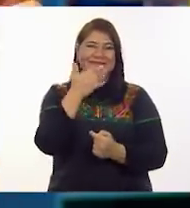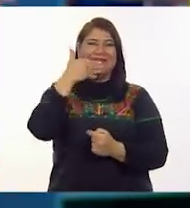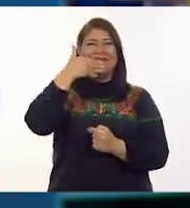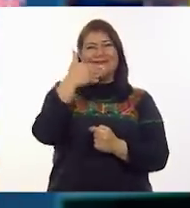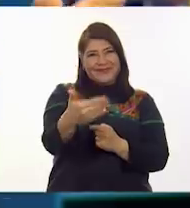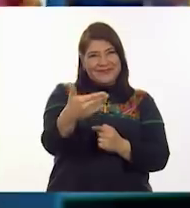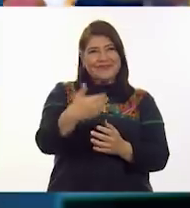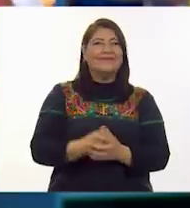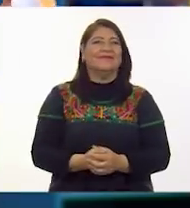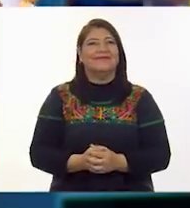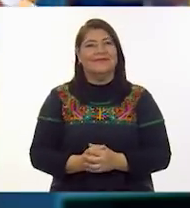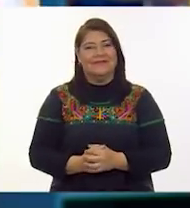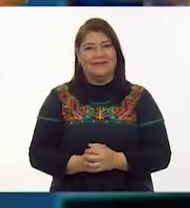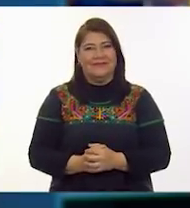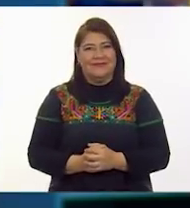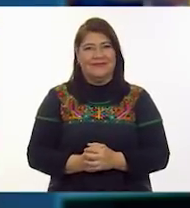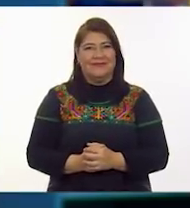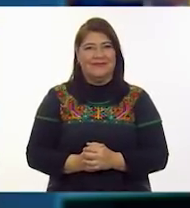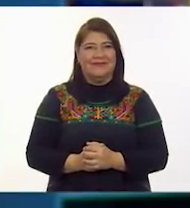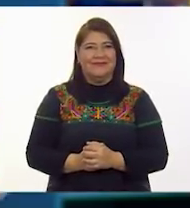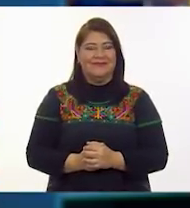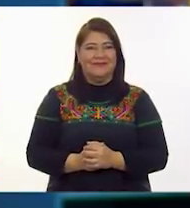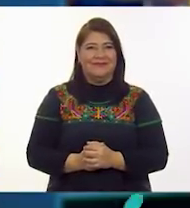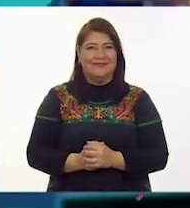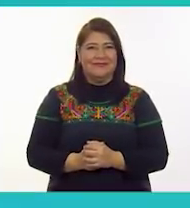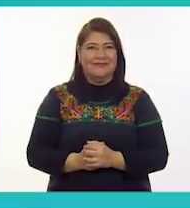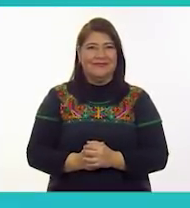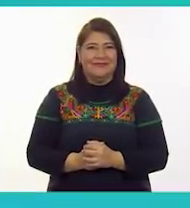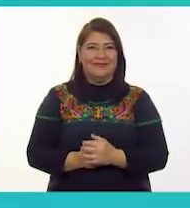¡Muy bien!